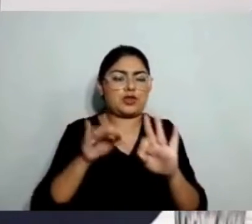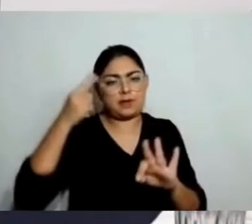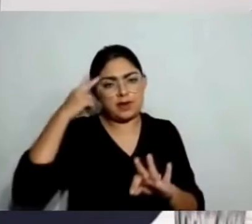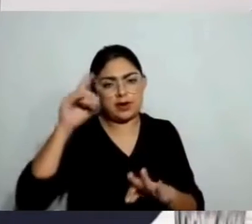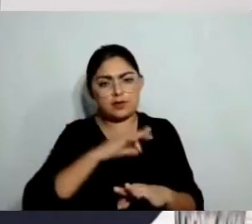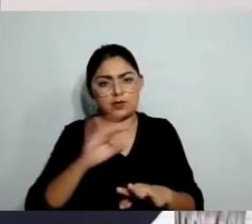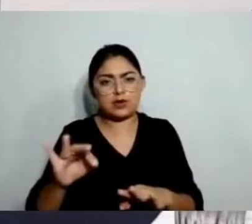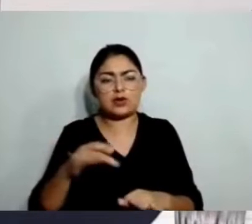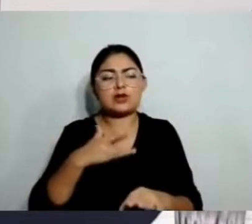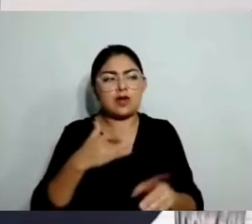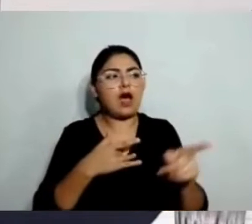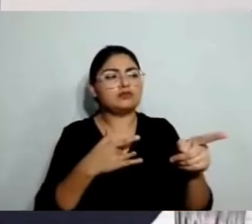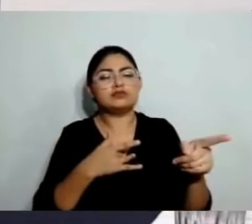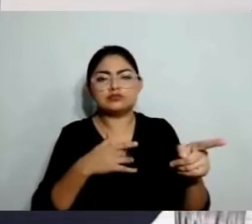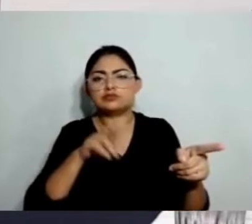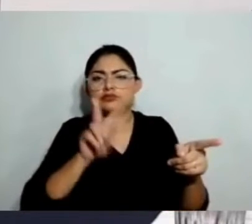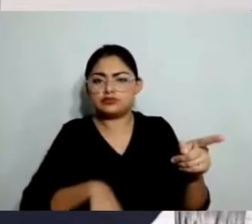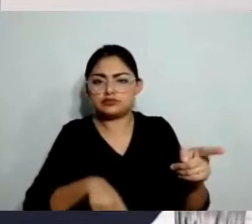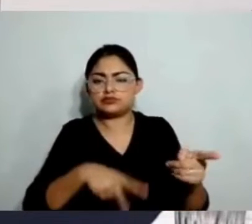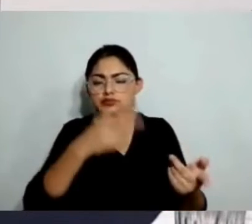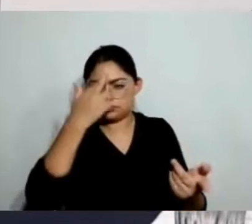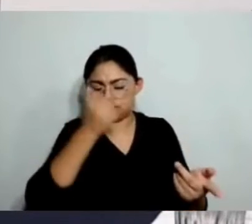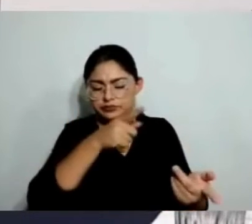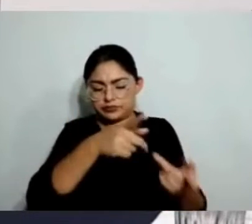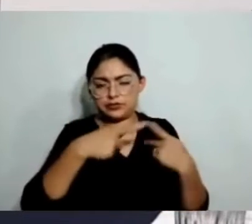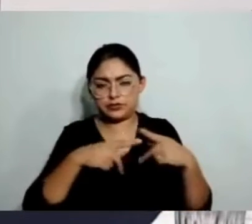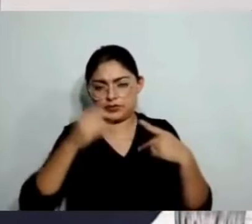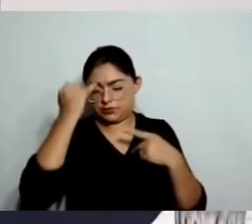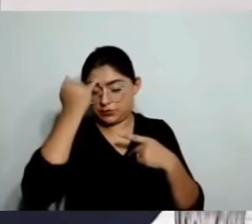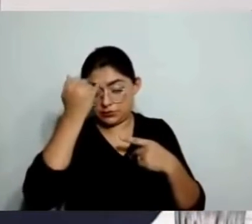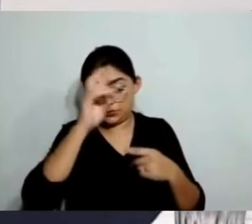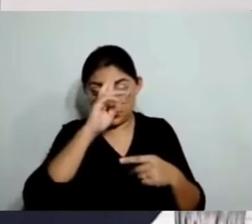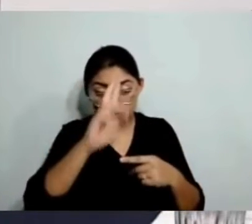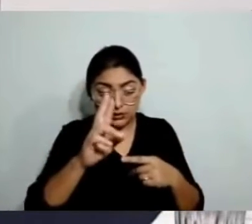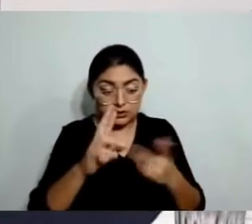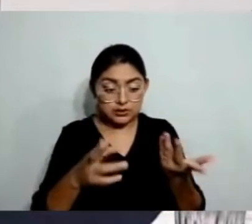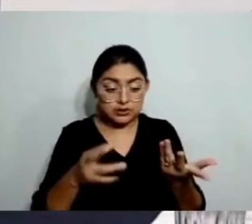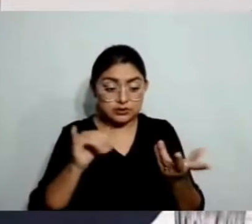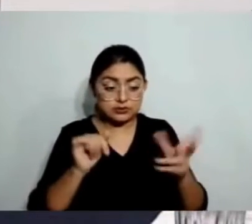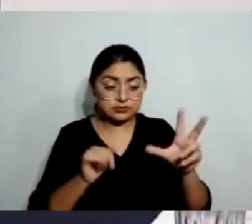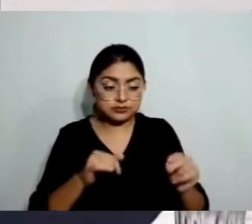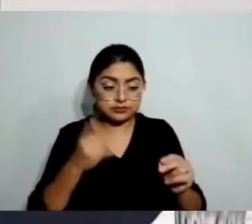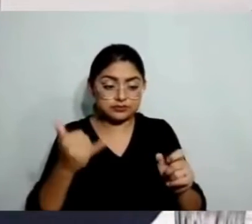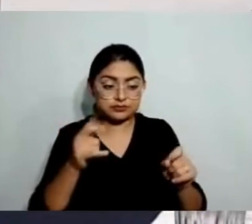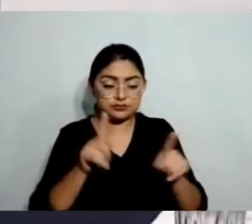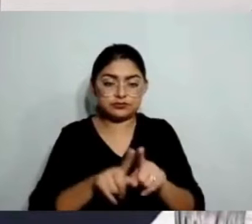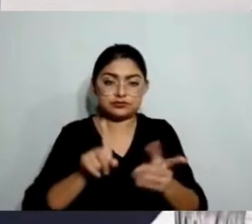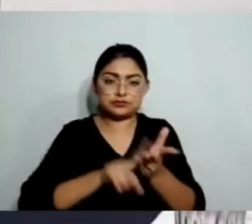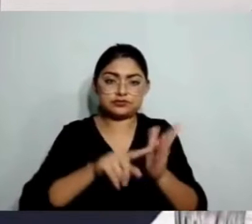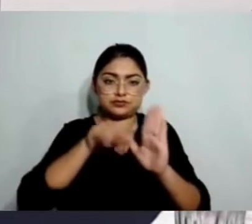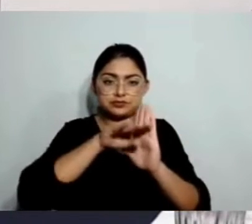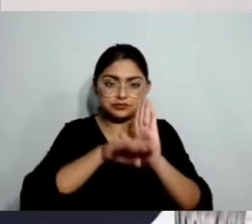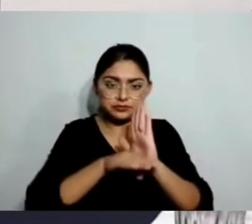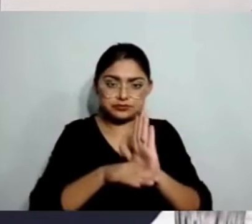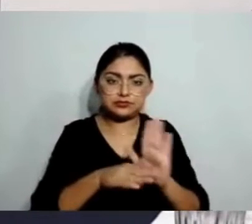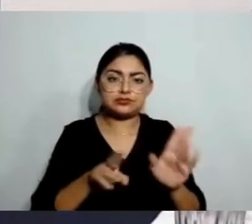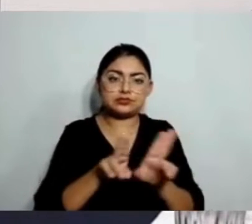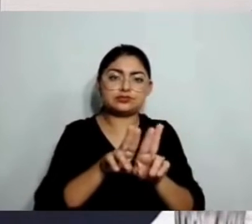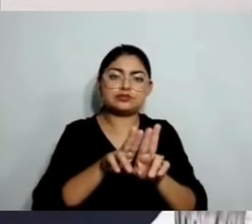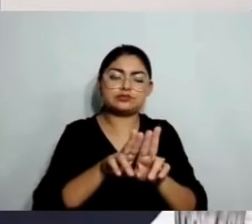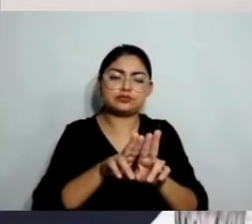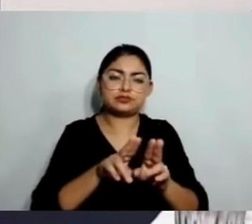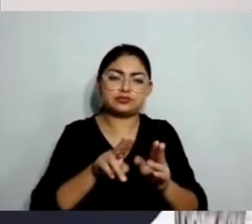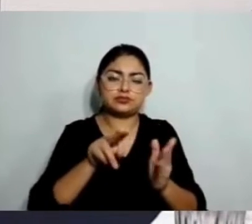indígena y la relevancia que podrá tener un sistema normativo interno un uso una